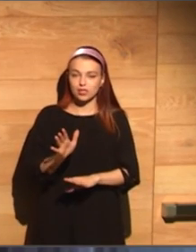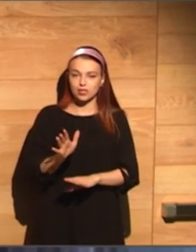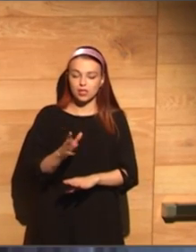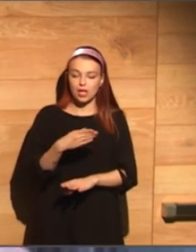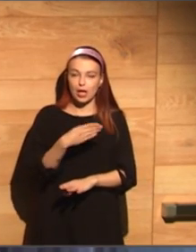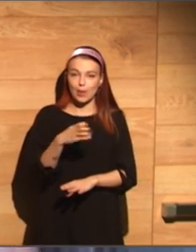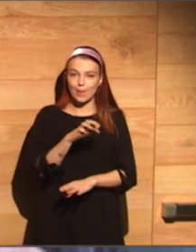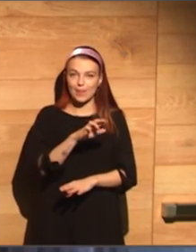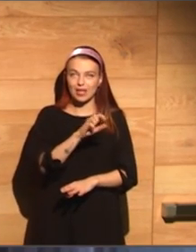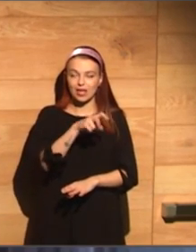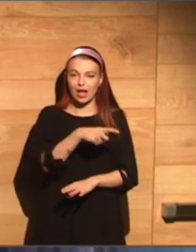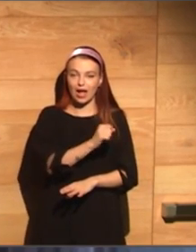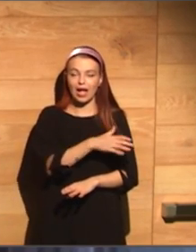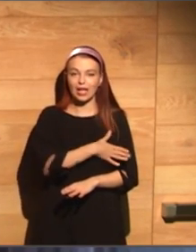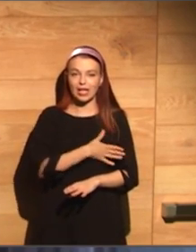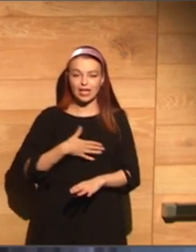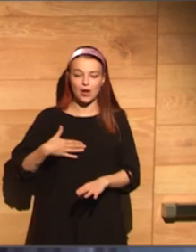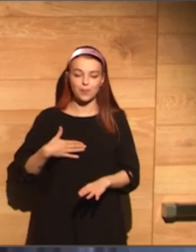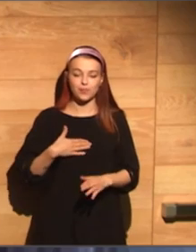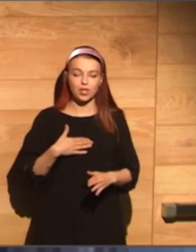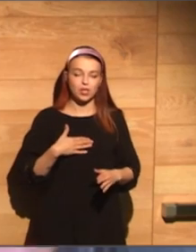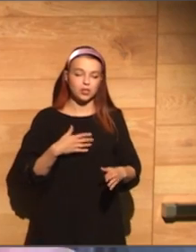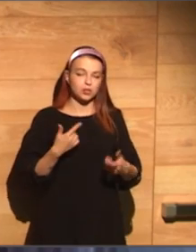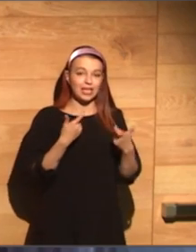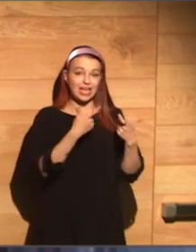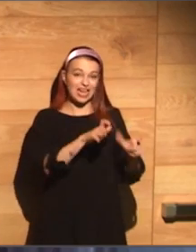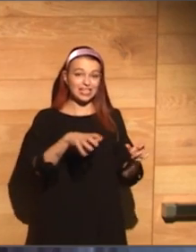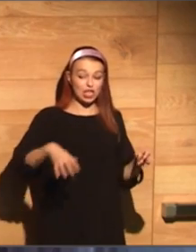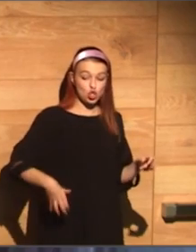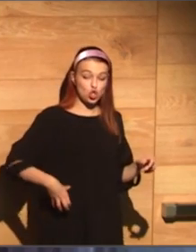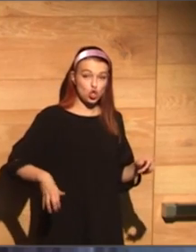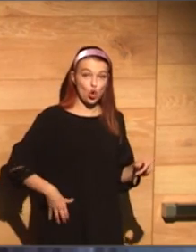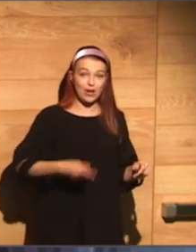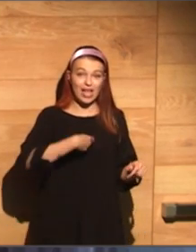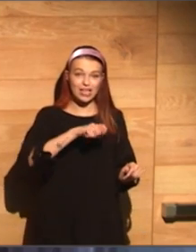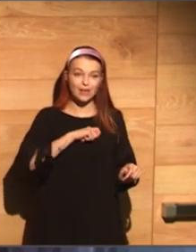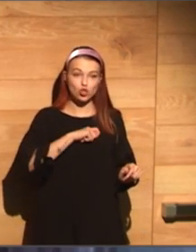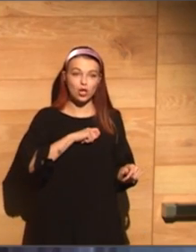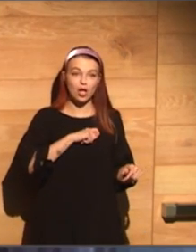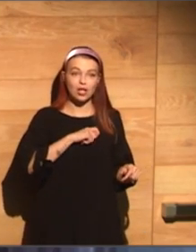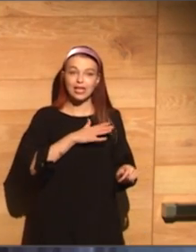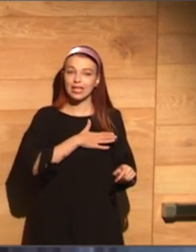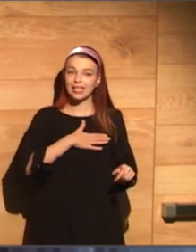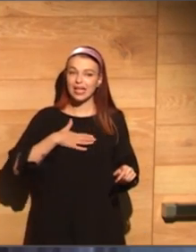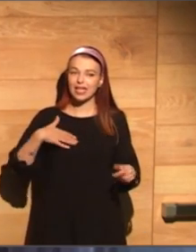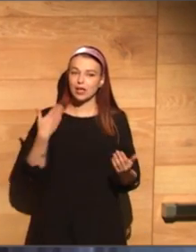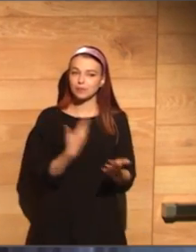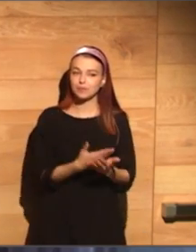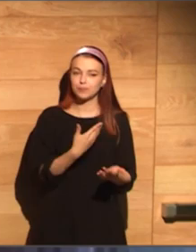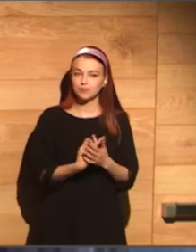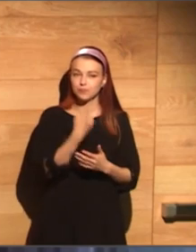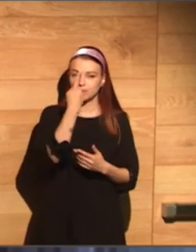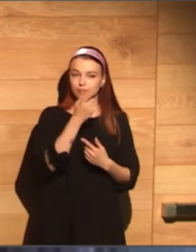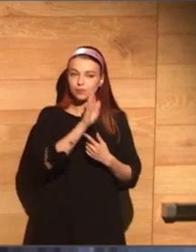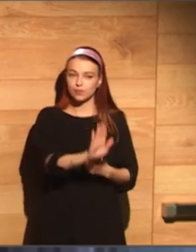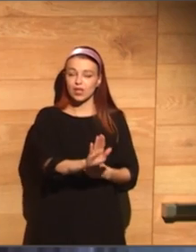la degradación de la clase noble española y reflejar su anacronismo pues